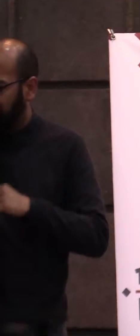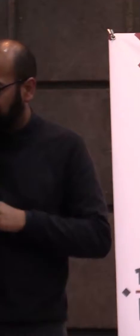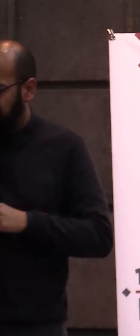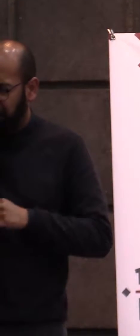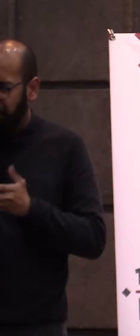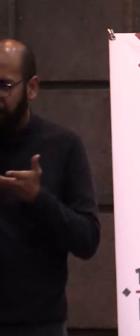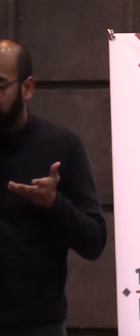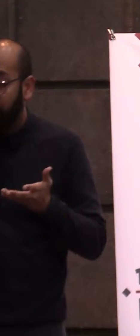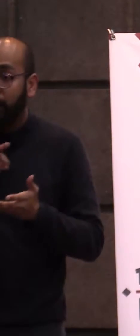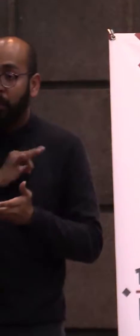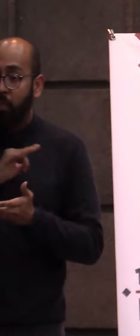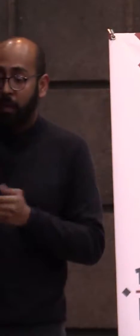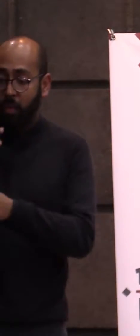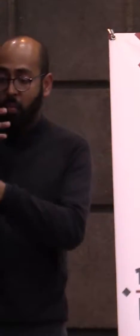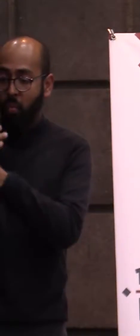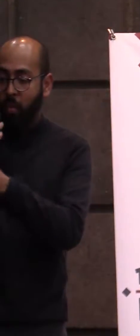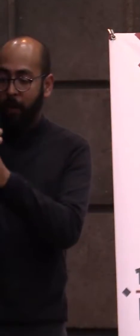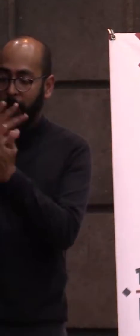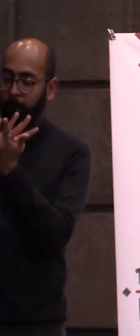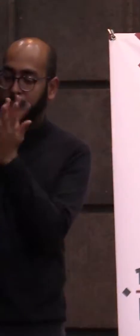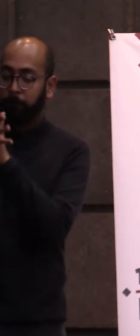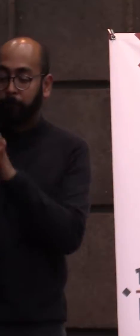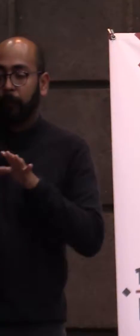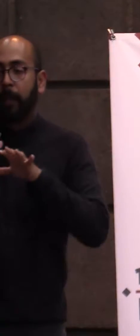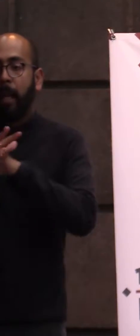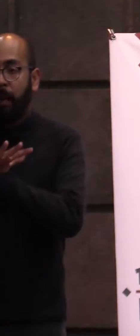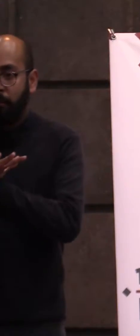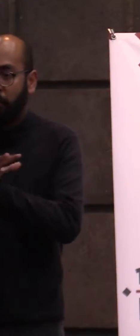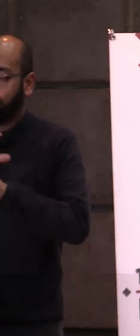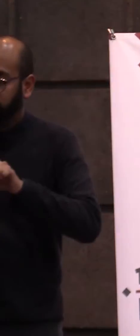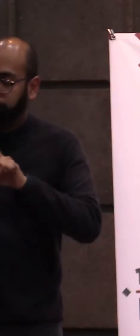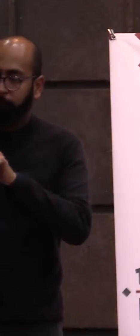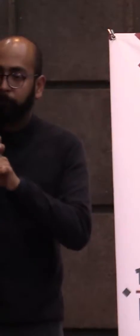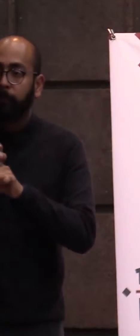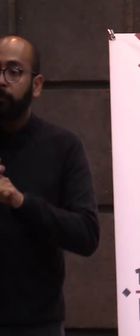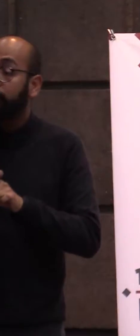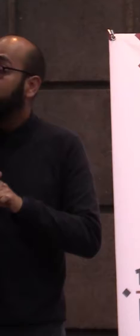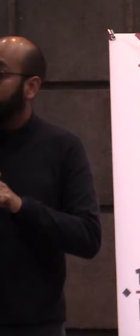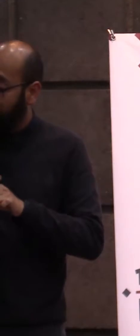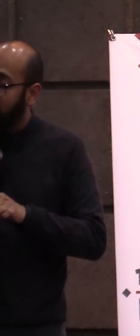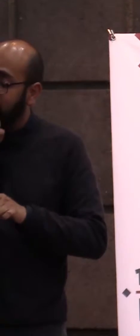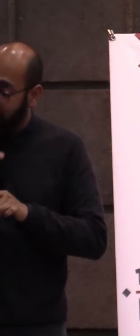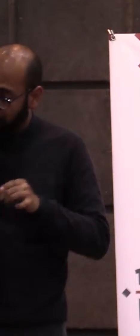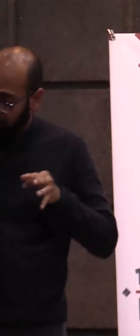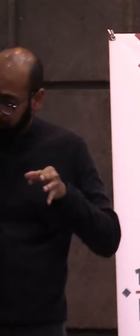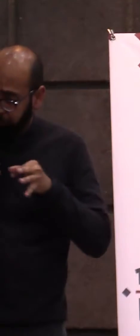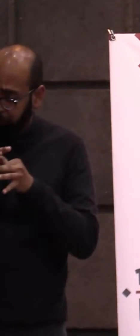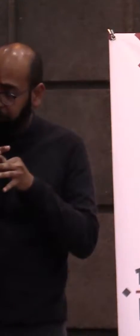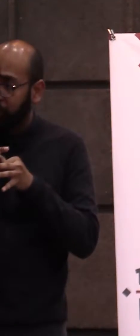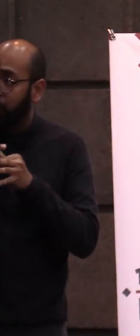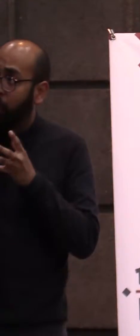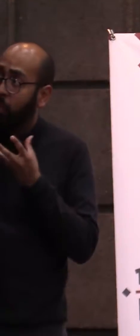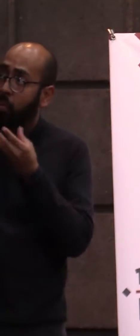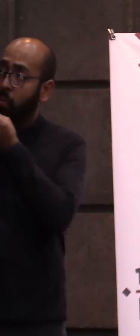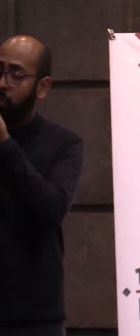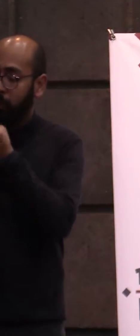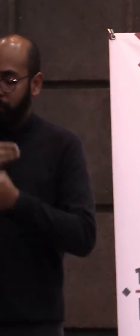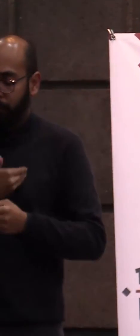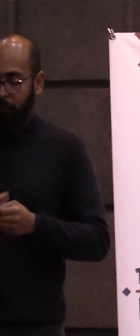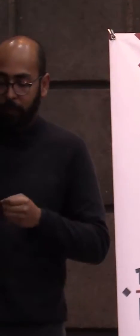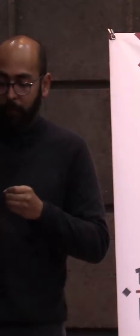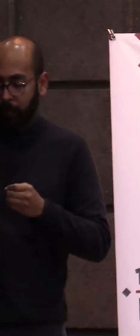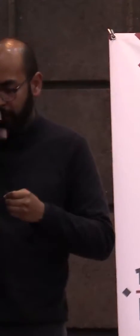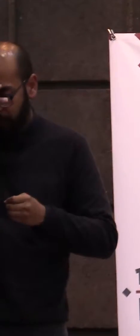lograr esta cuarta transformación, de la mano y hombro a hombro con nuestro presidente